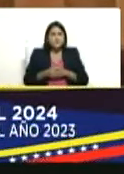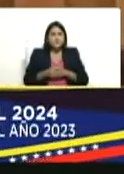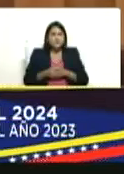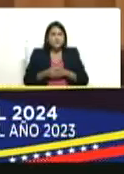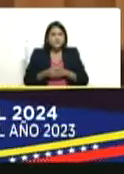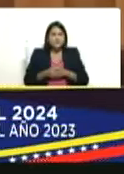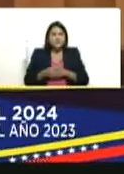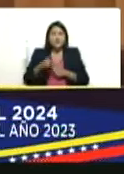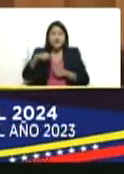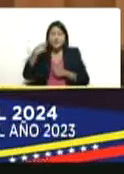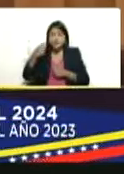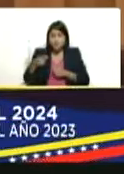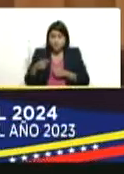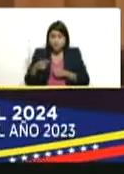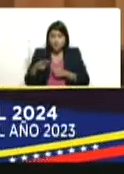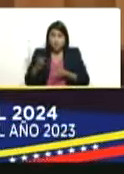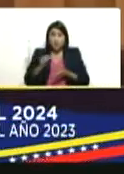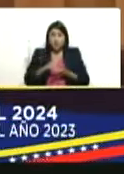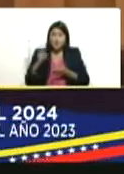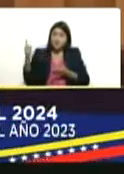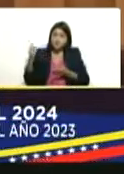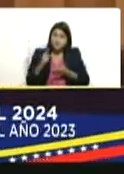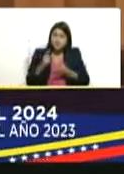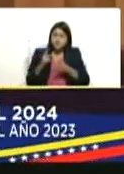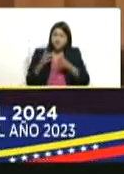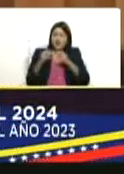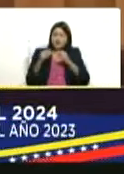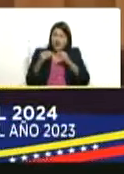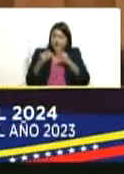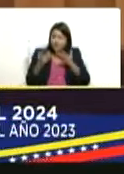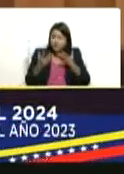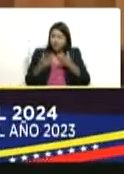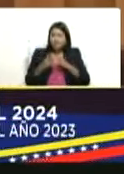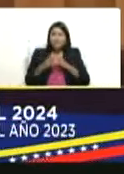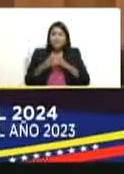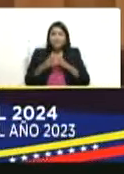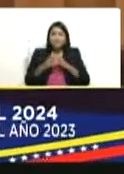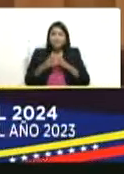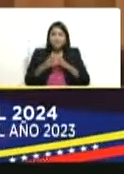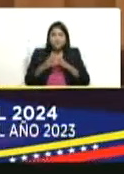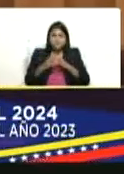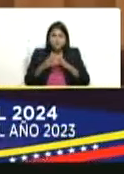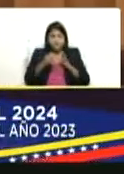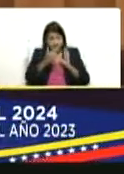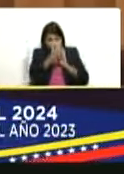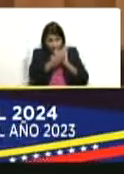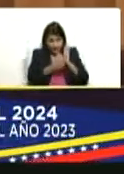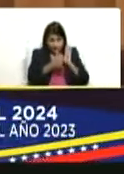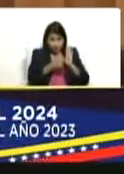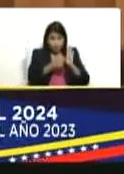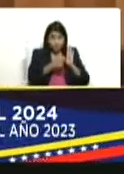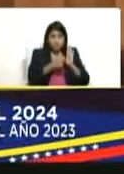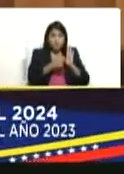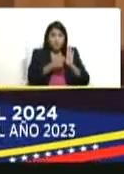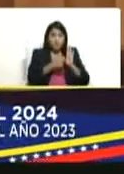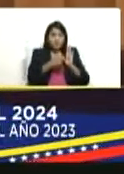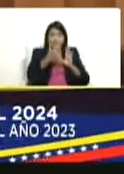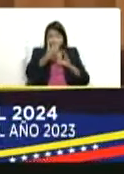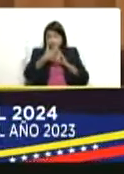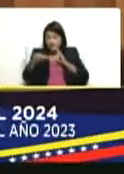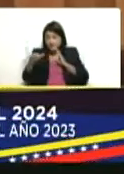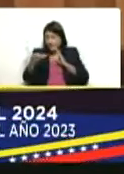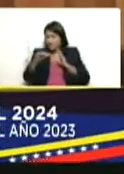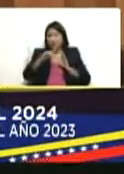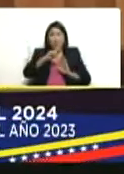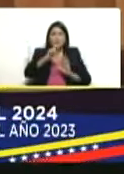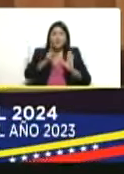Y luego volvimos a hablar, él me mandó un documento, este documento elaborado